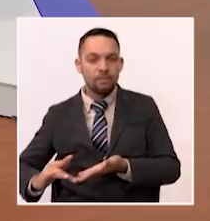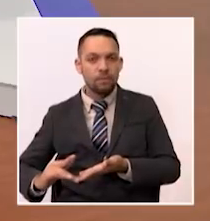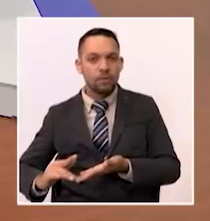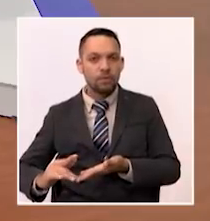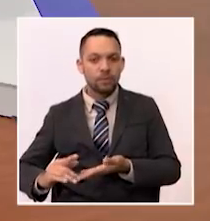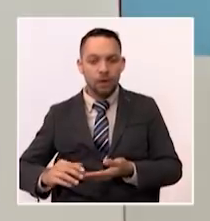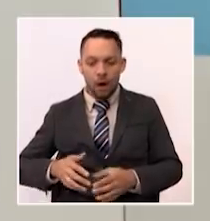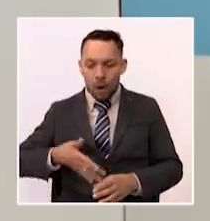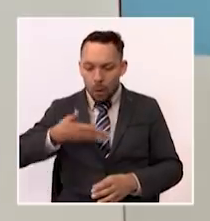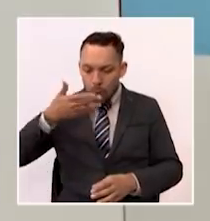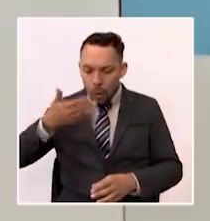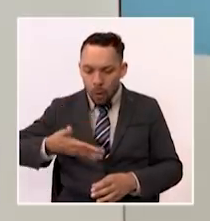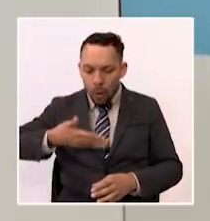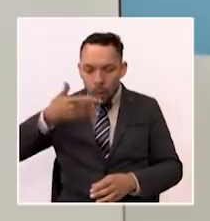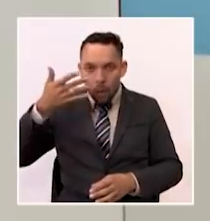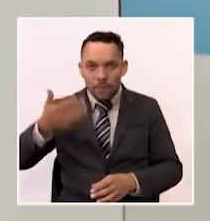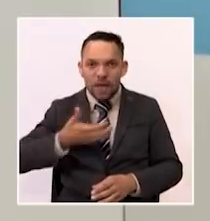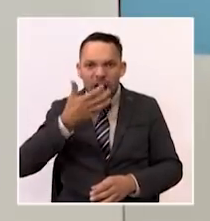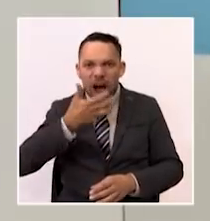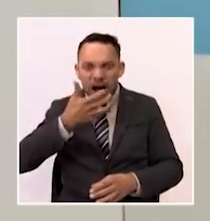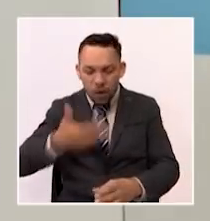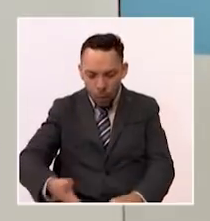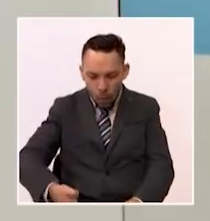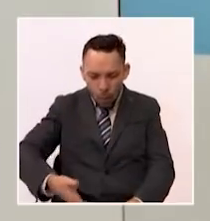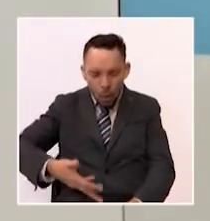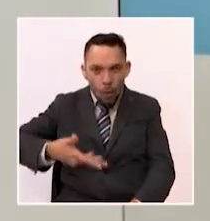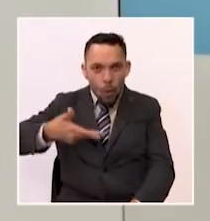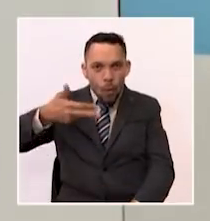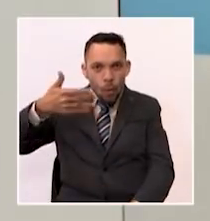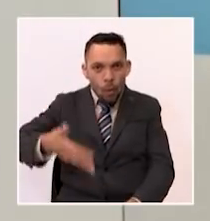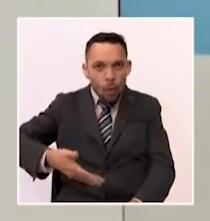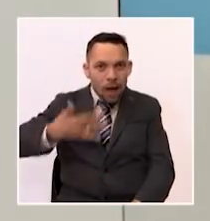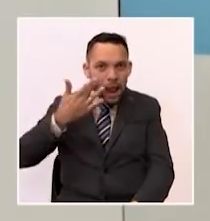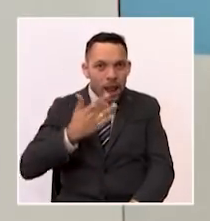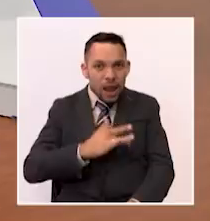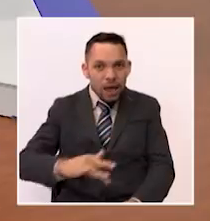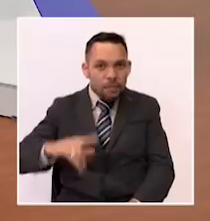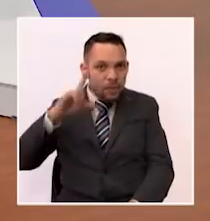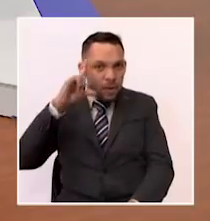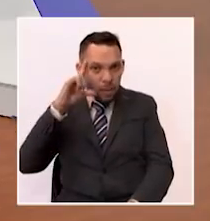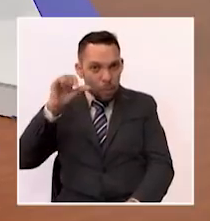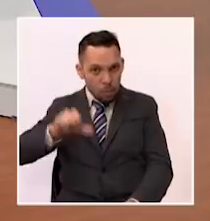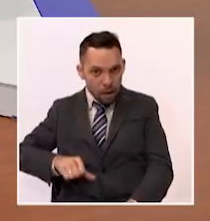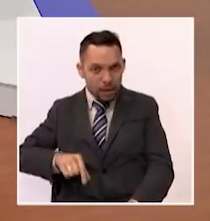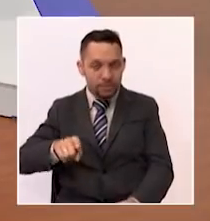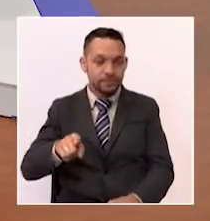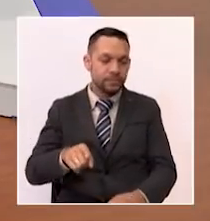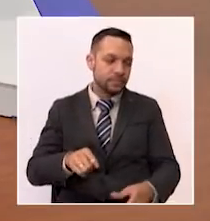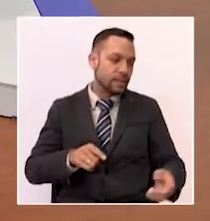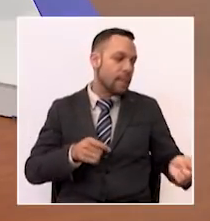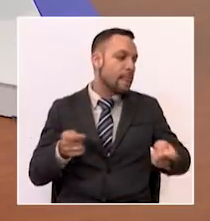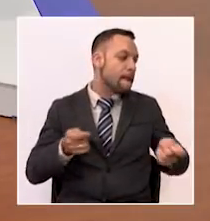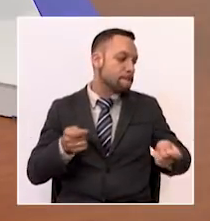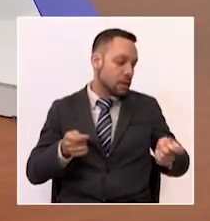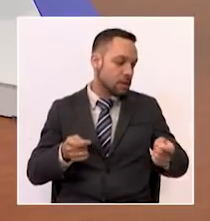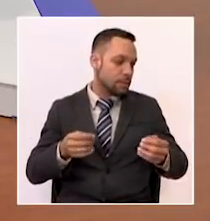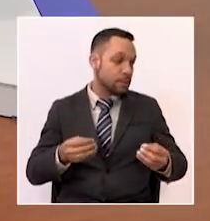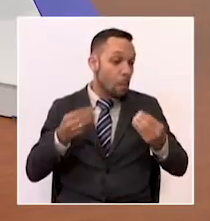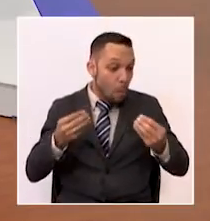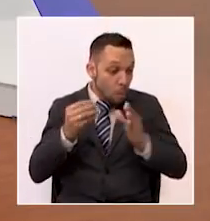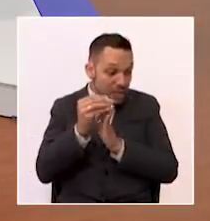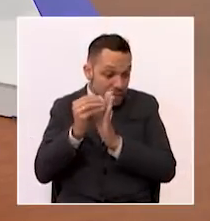y pregunta si esto es saludable y es recomendable. Como lo dijimos ahorita, nada en exceso es bueno. Esto se trata de un